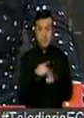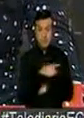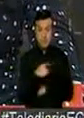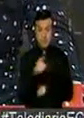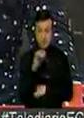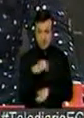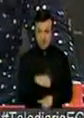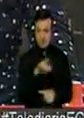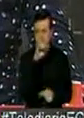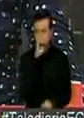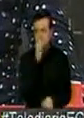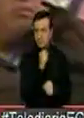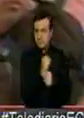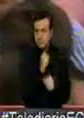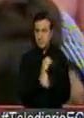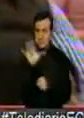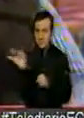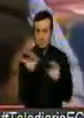de trabajo.